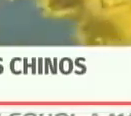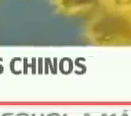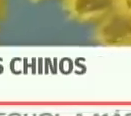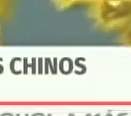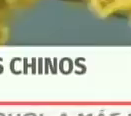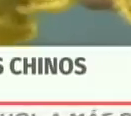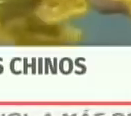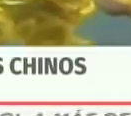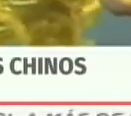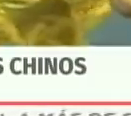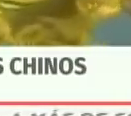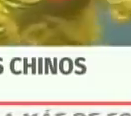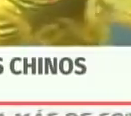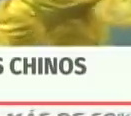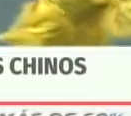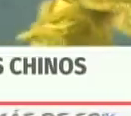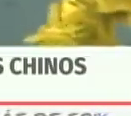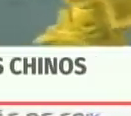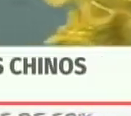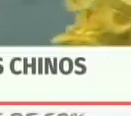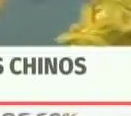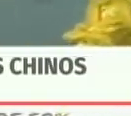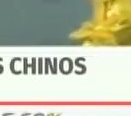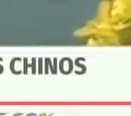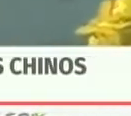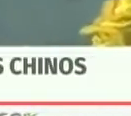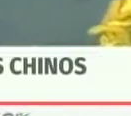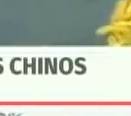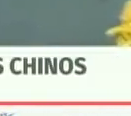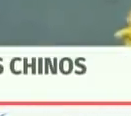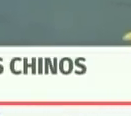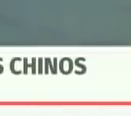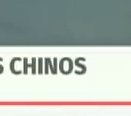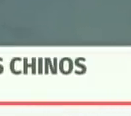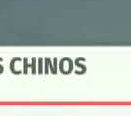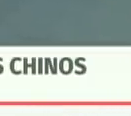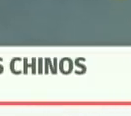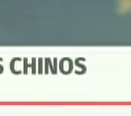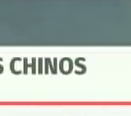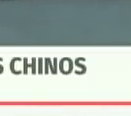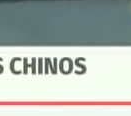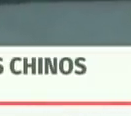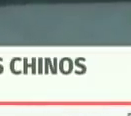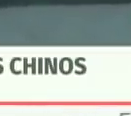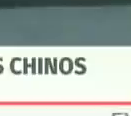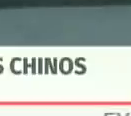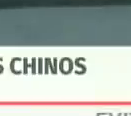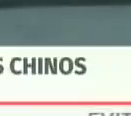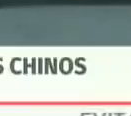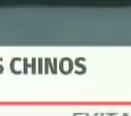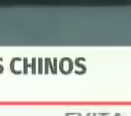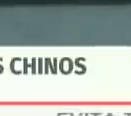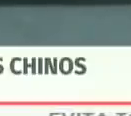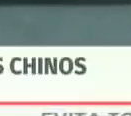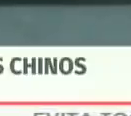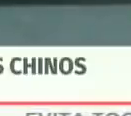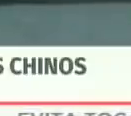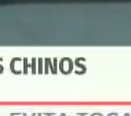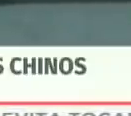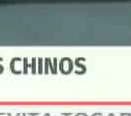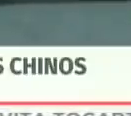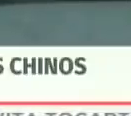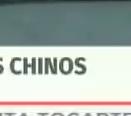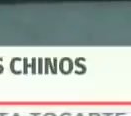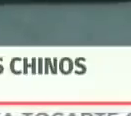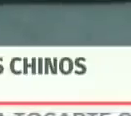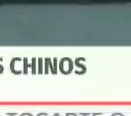alarma. Mañana será publicado entonces en Gaceta Extraordinaria. Además informó que ha llegado un importante suministro de materiales médicos concentrado